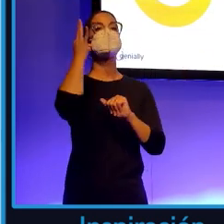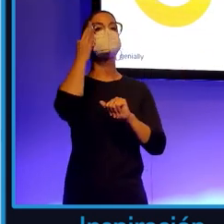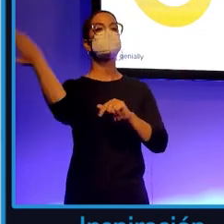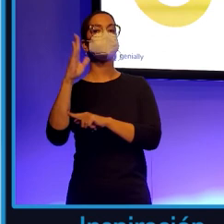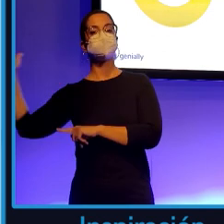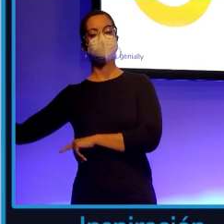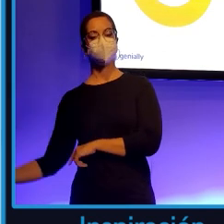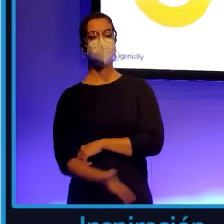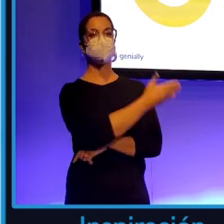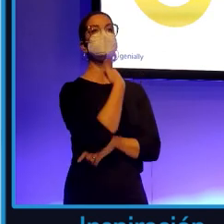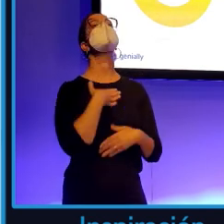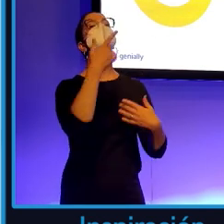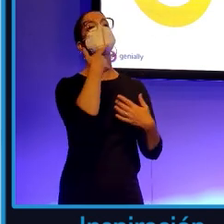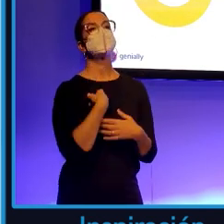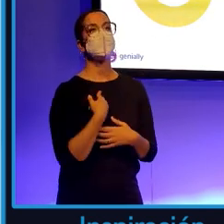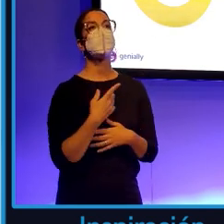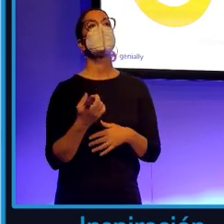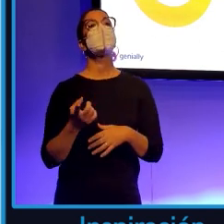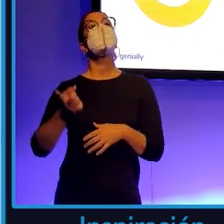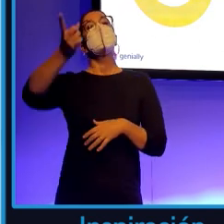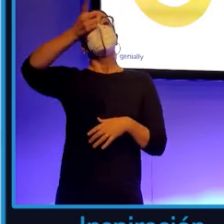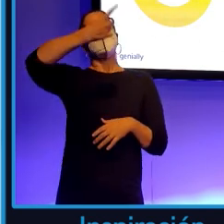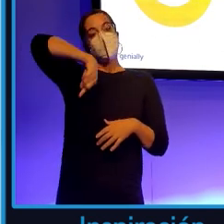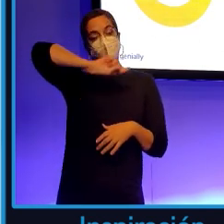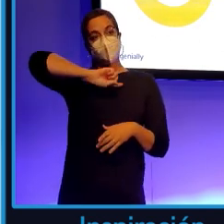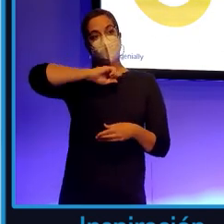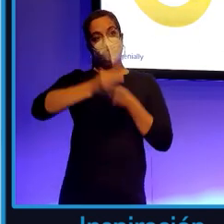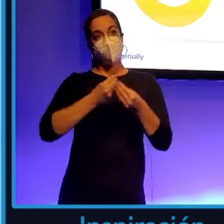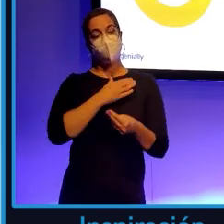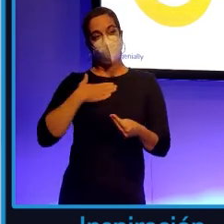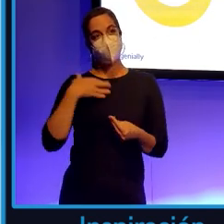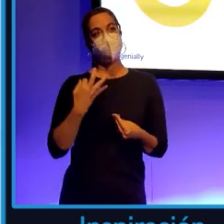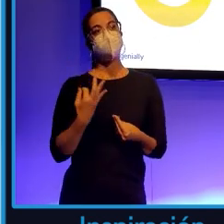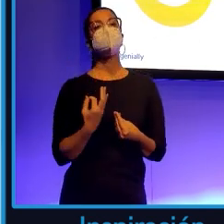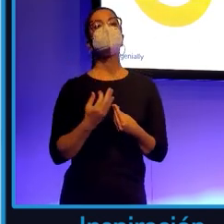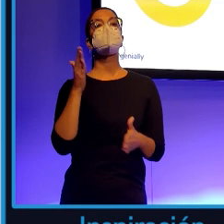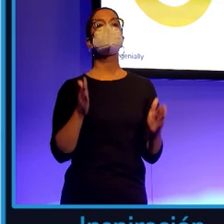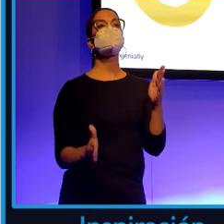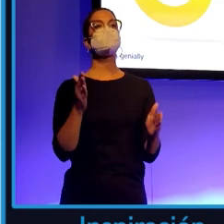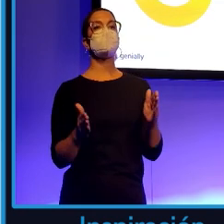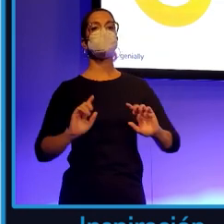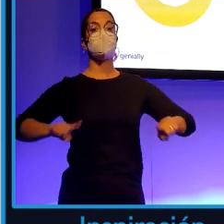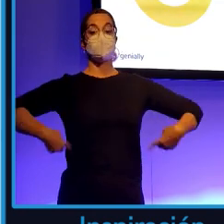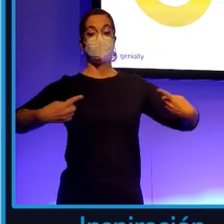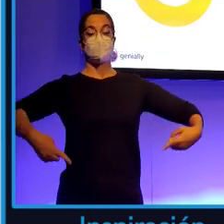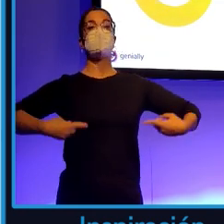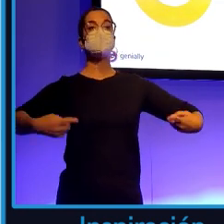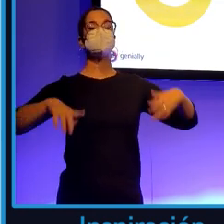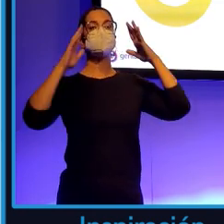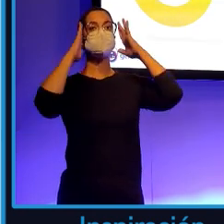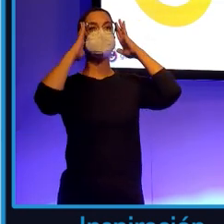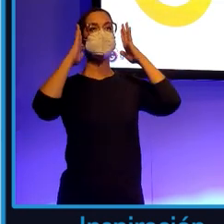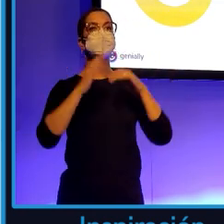cuando quieres nosotros lo que queríamos hacer era un robot con ruedas que